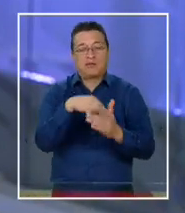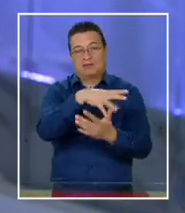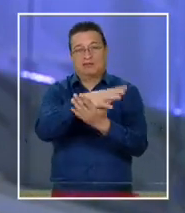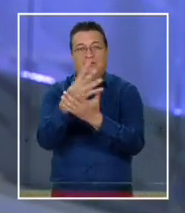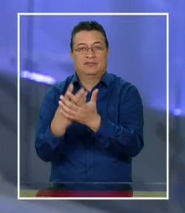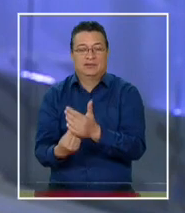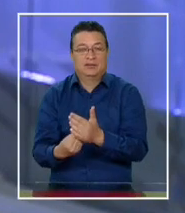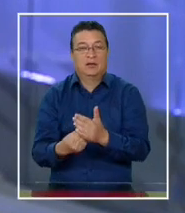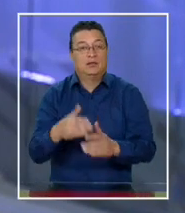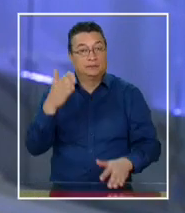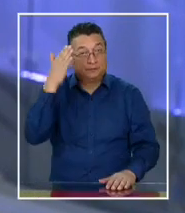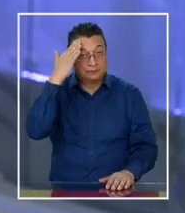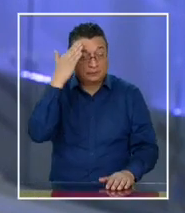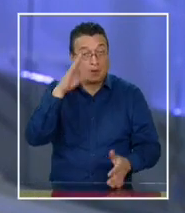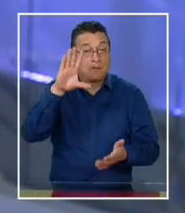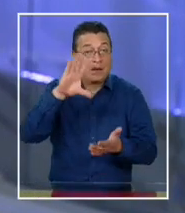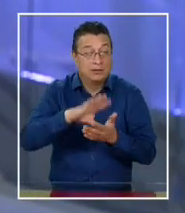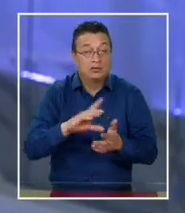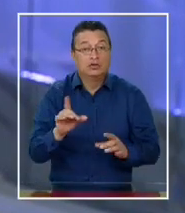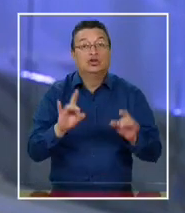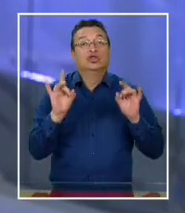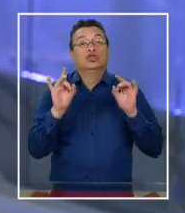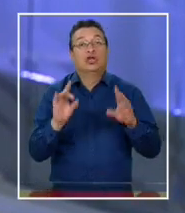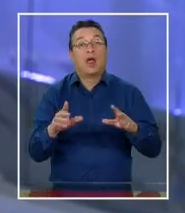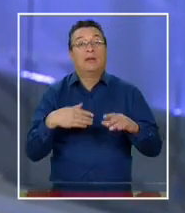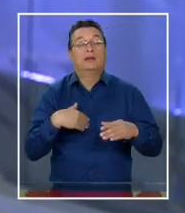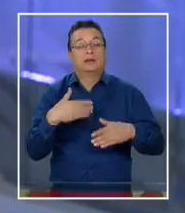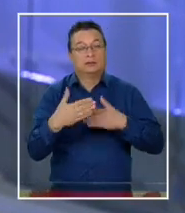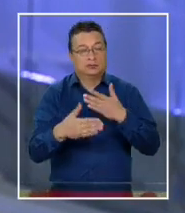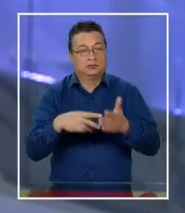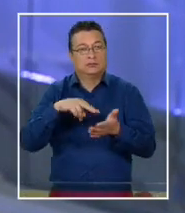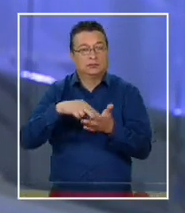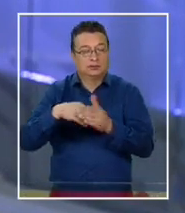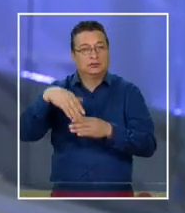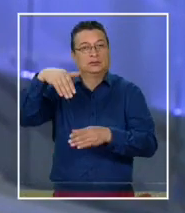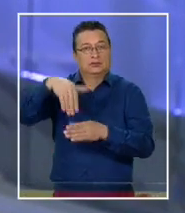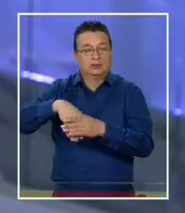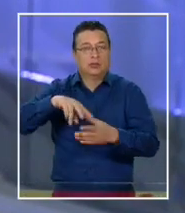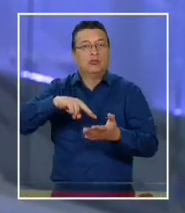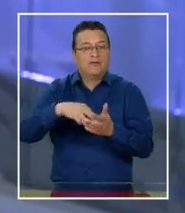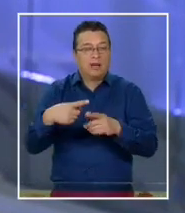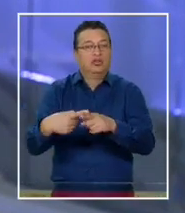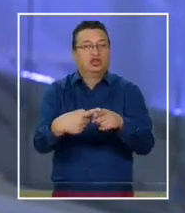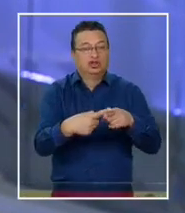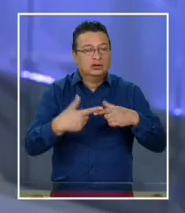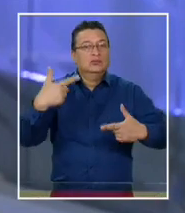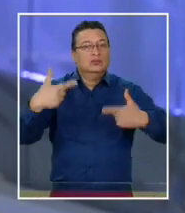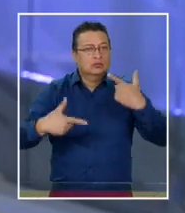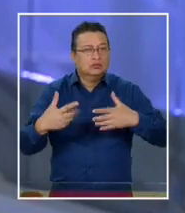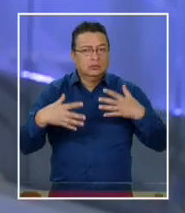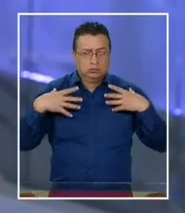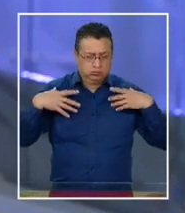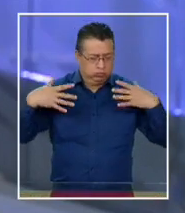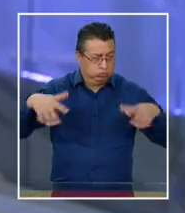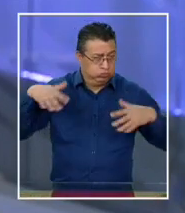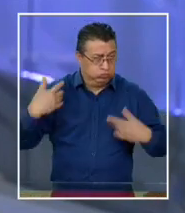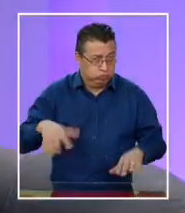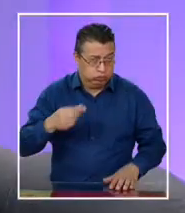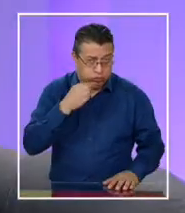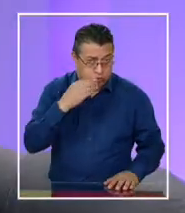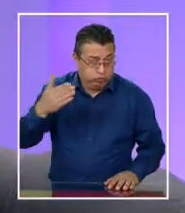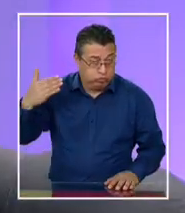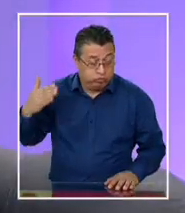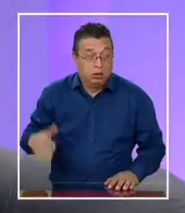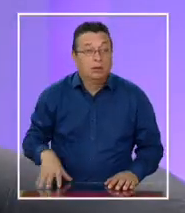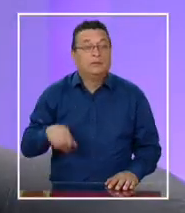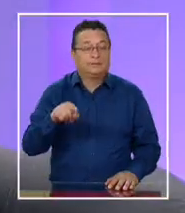recordemos que el país No solo tenía un problema un dilema electoral viene de una crisis social y política gigantesca función